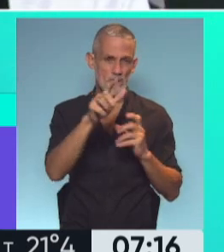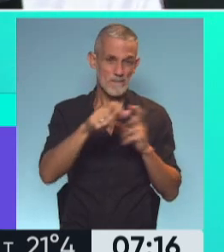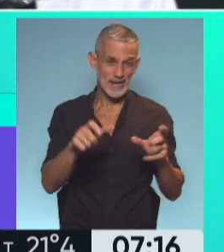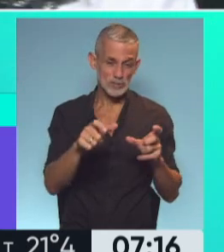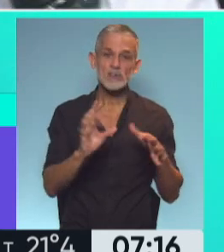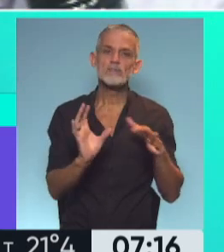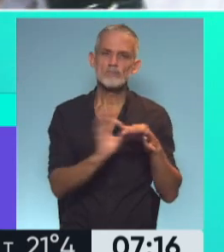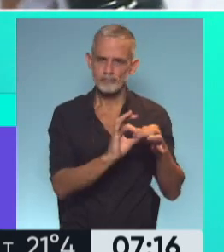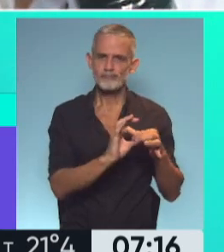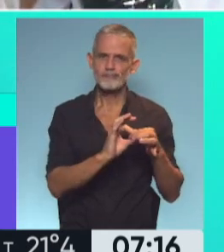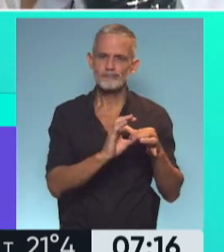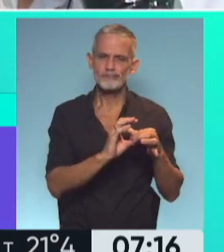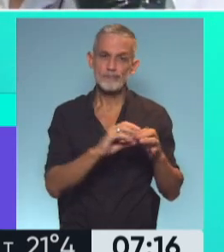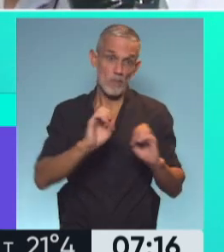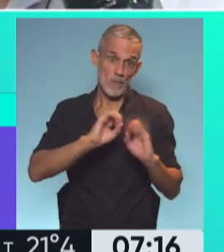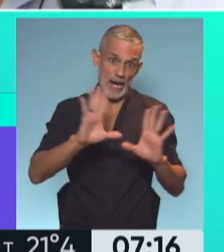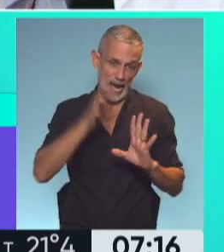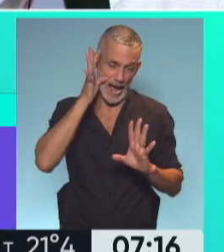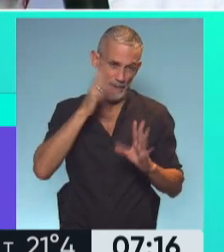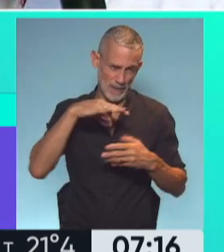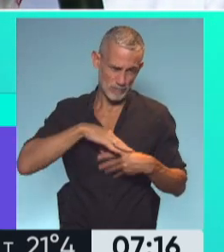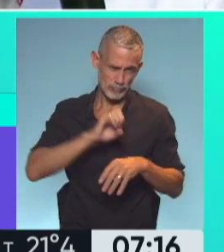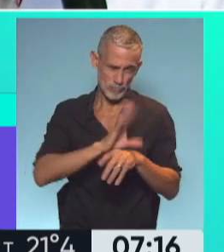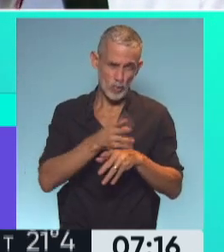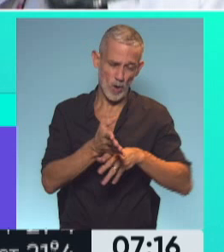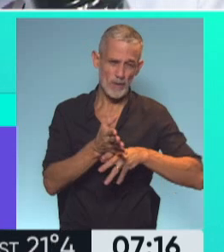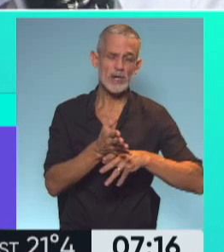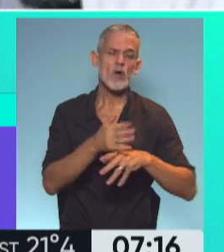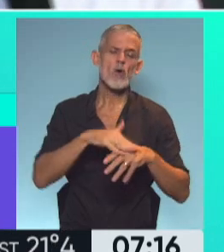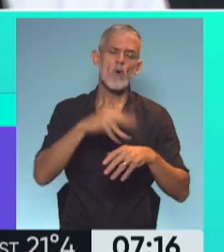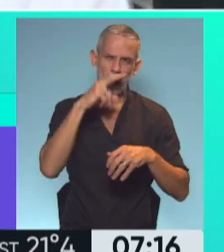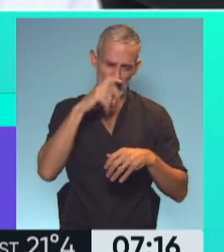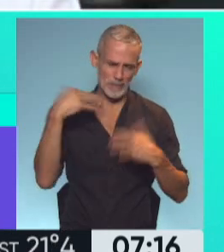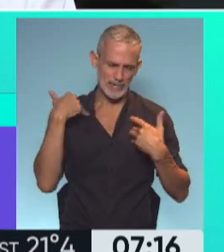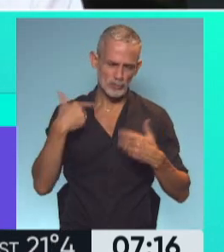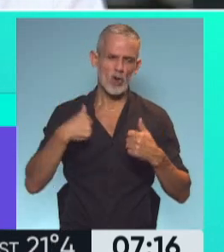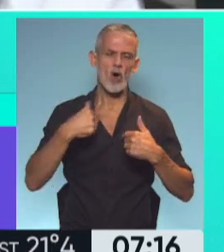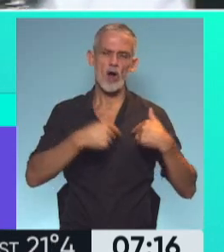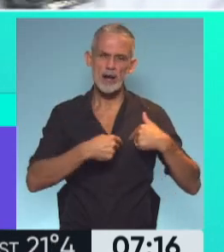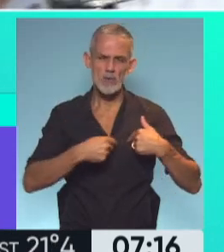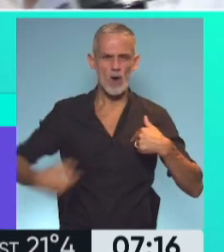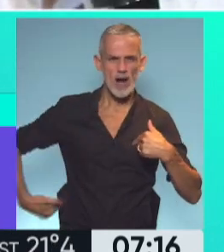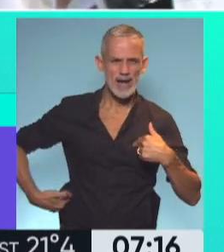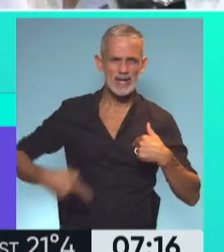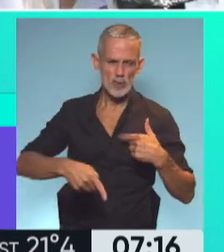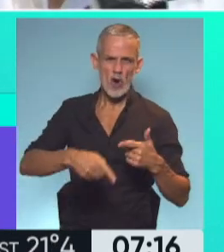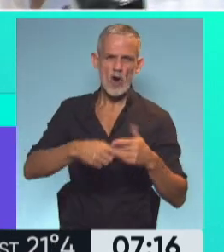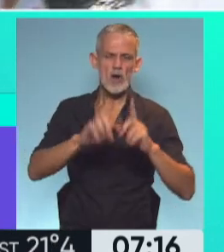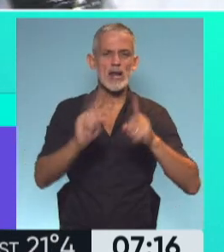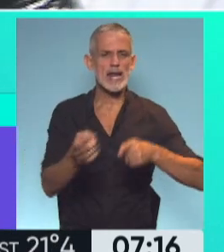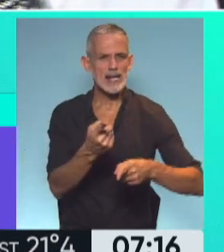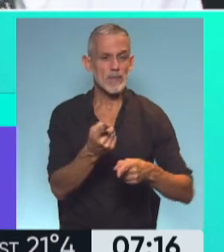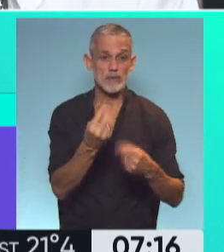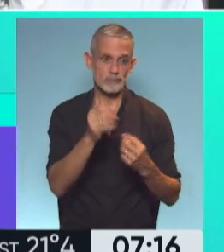vinculada a la gravedad de la infección, al compromiso respiratorio, cardiovascular, renal, a las características